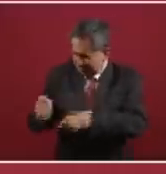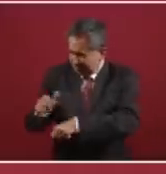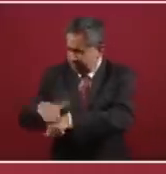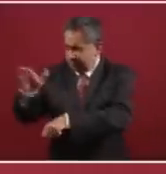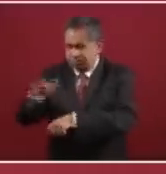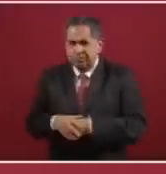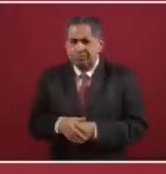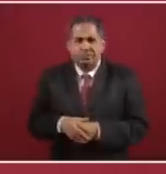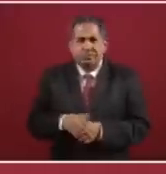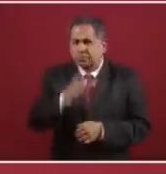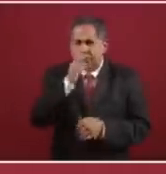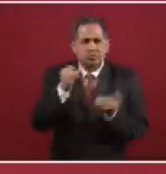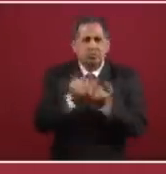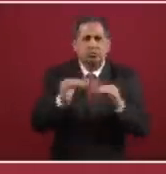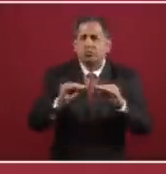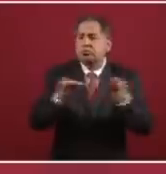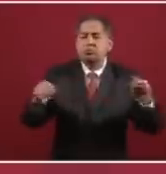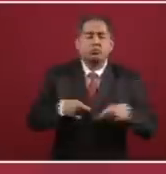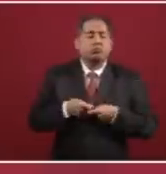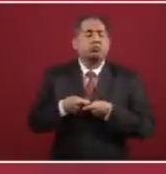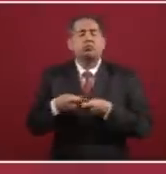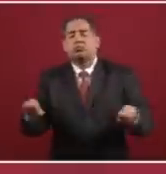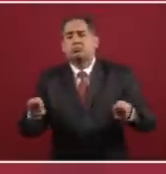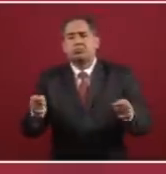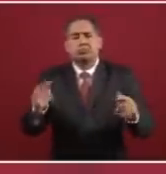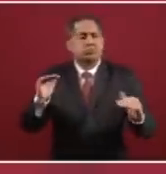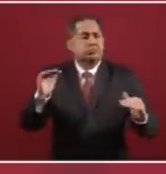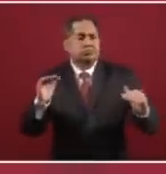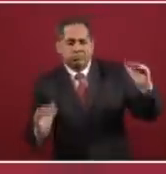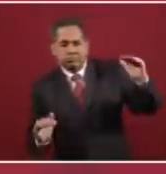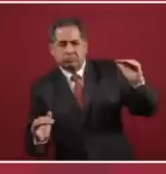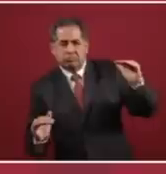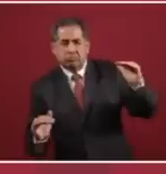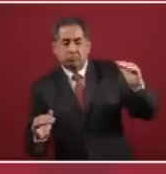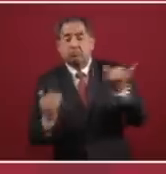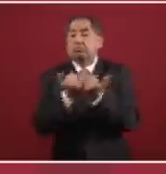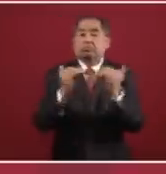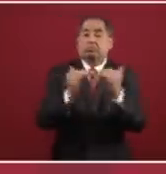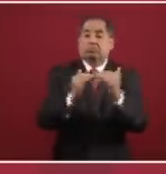puede haber trato igual entre desiguales.